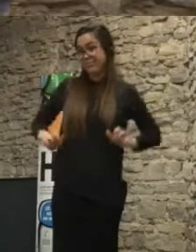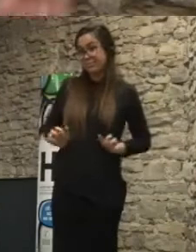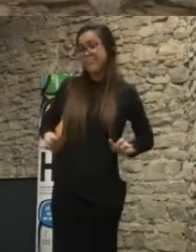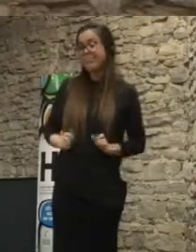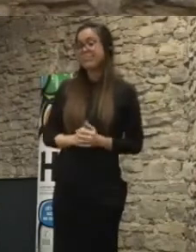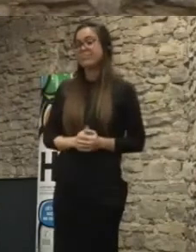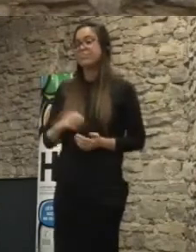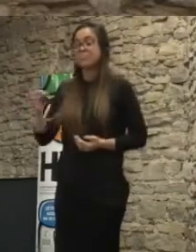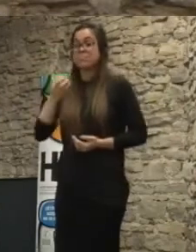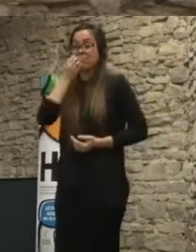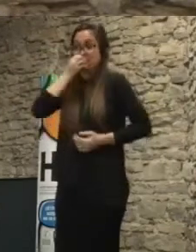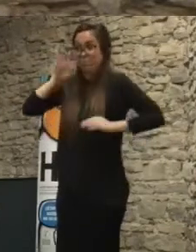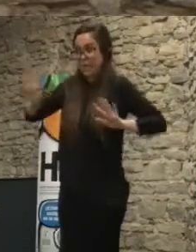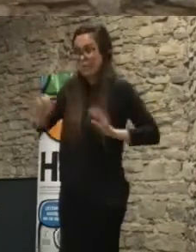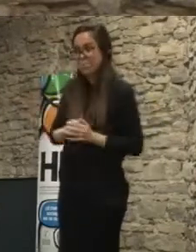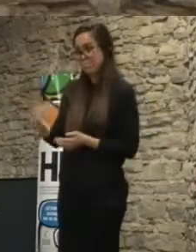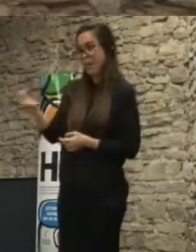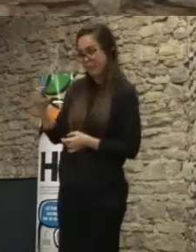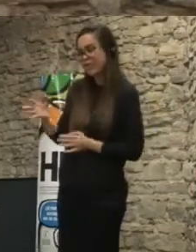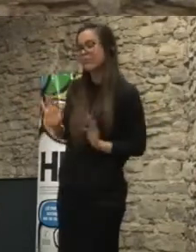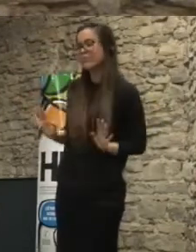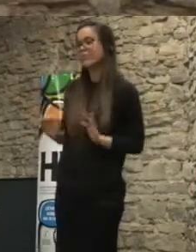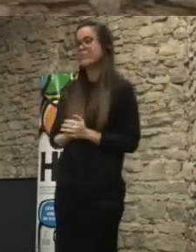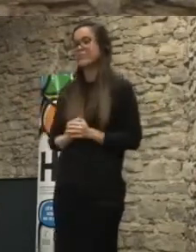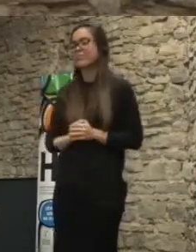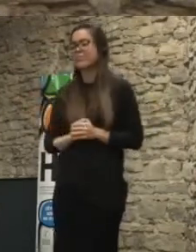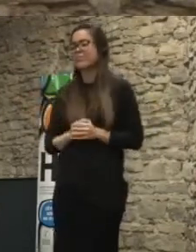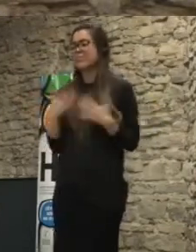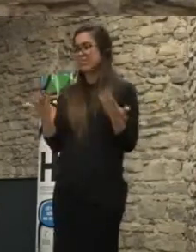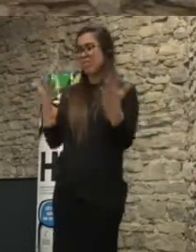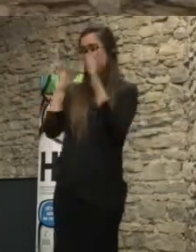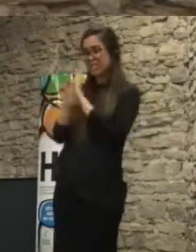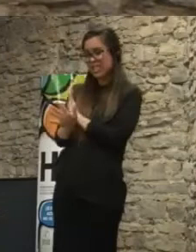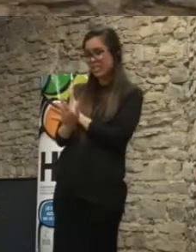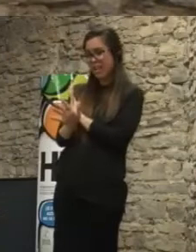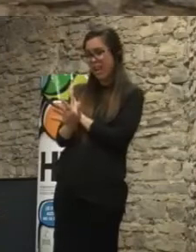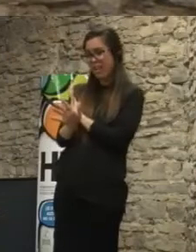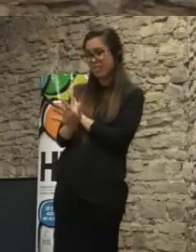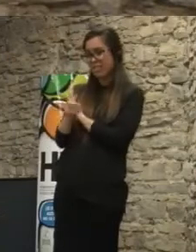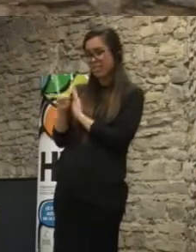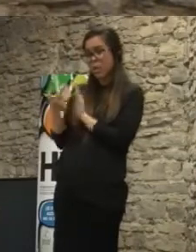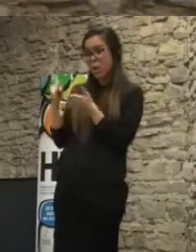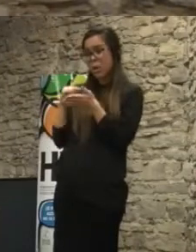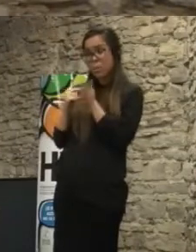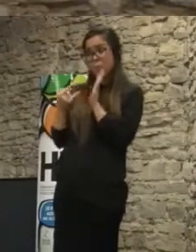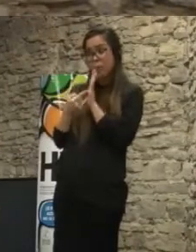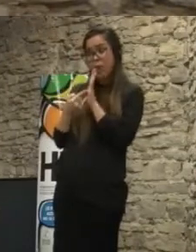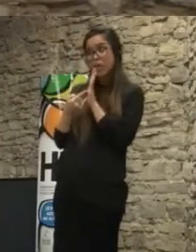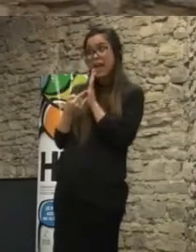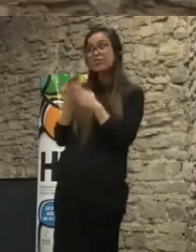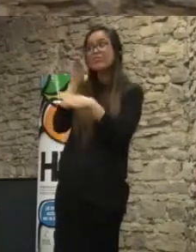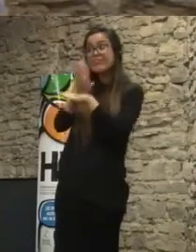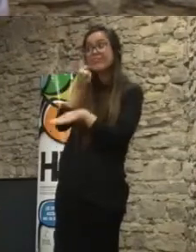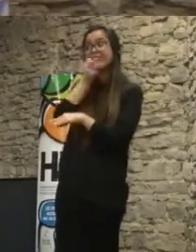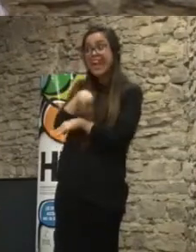bien, digamos, perfecto, ¿no? Eso quiere decir que el primero que pone un proyecto encima de la mesa es el ayuntamiento. Y luego